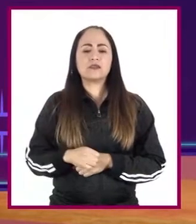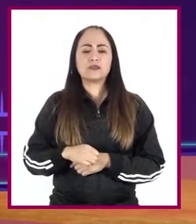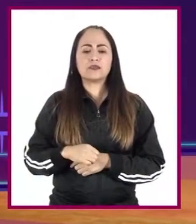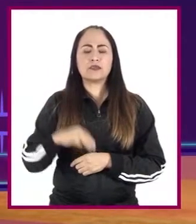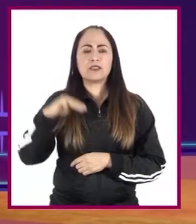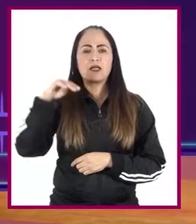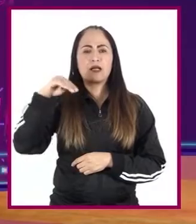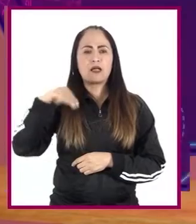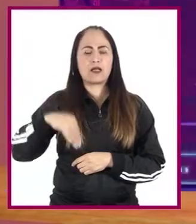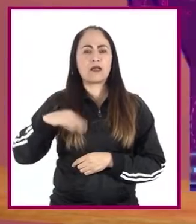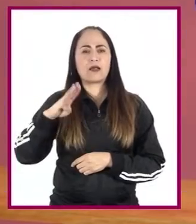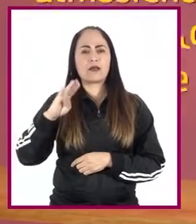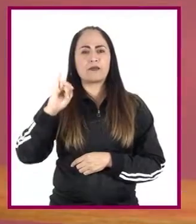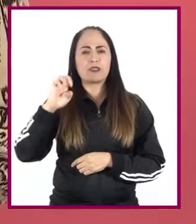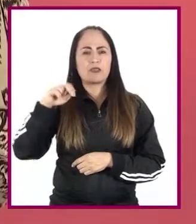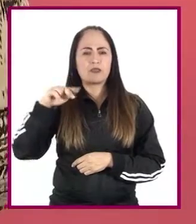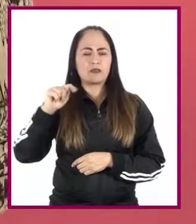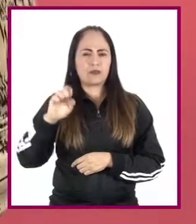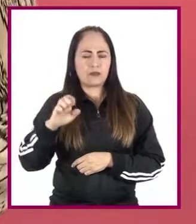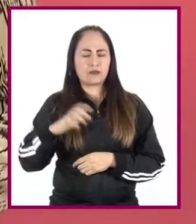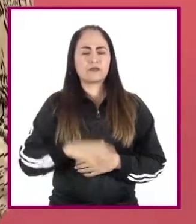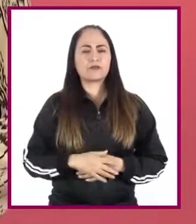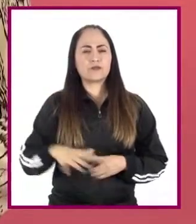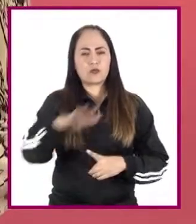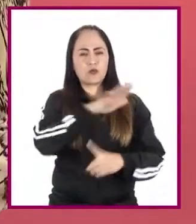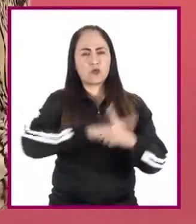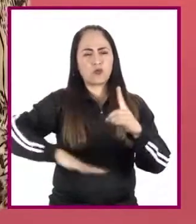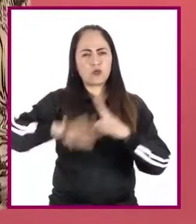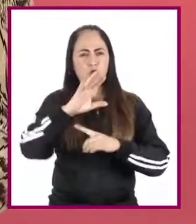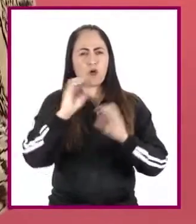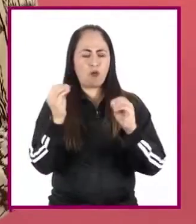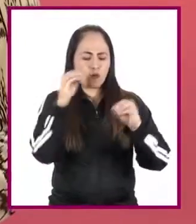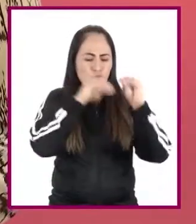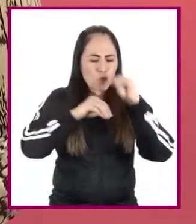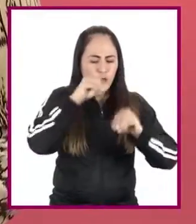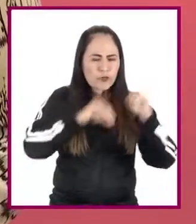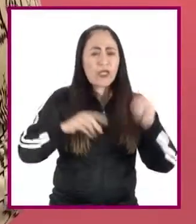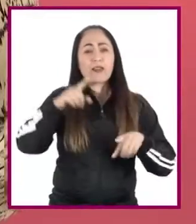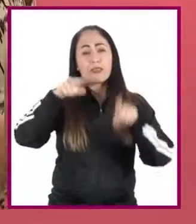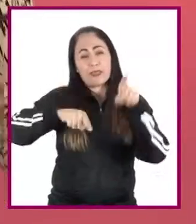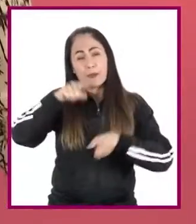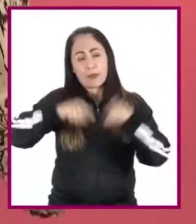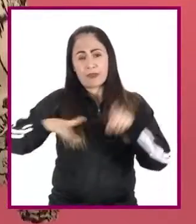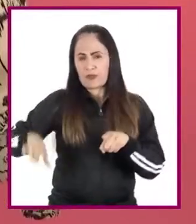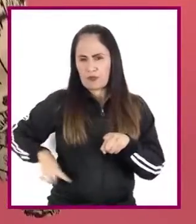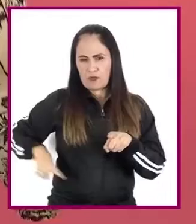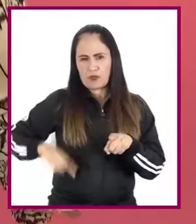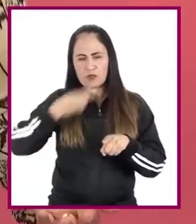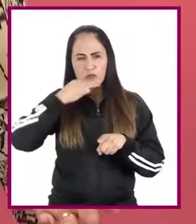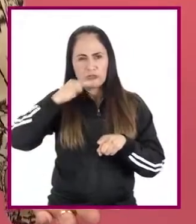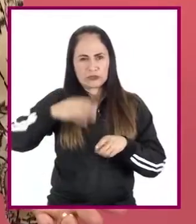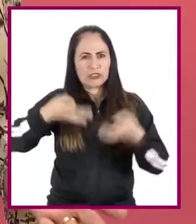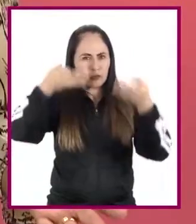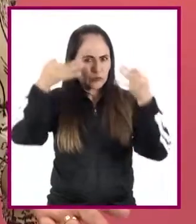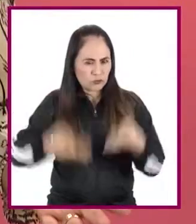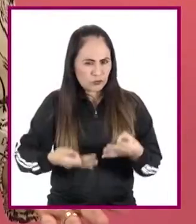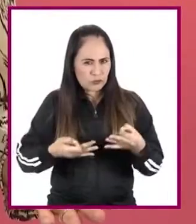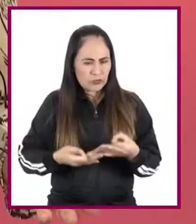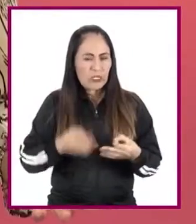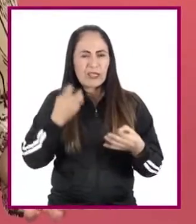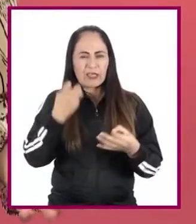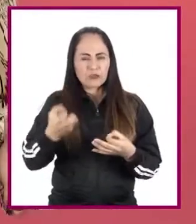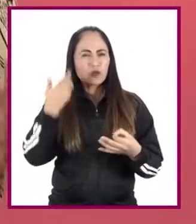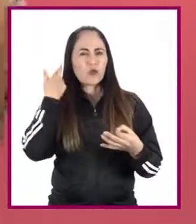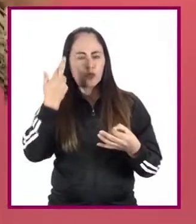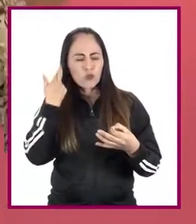y decorado sonoro. De acuerdo con el tipo de campaña oficial, los sonidos que se utilicen deben adecuarse